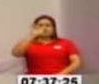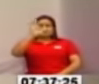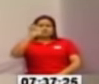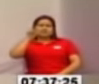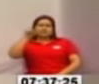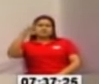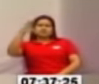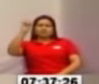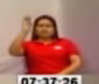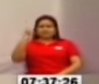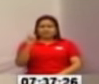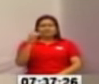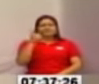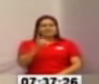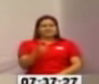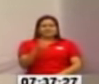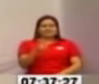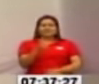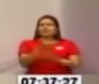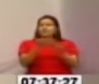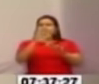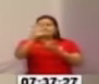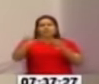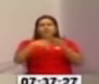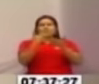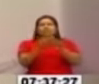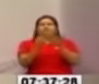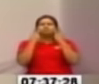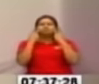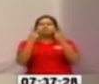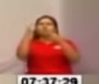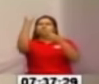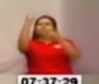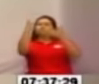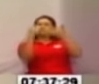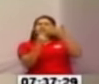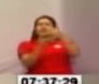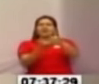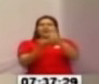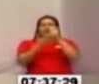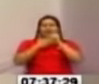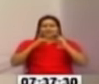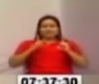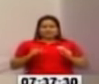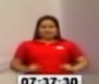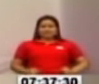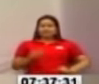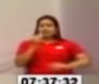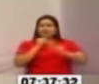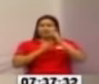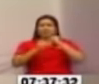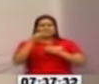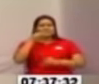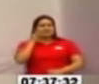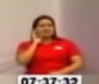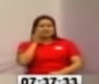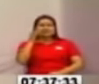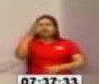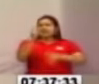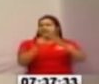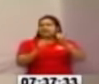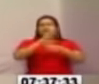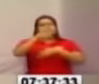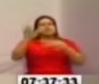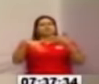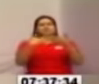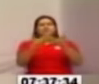www.vita.com. Así es que ahí van a encontrar todos nuestros productos, que son muy saludables, que son nutritivos. Tenemos leche para toda la familia,